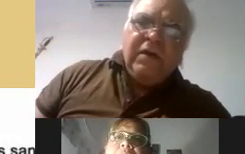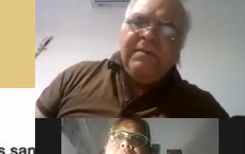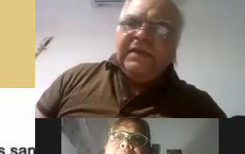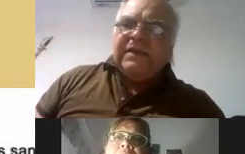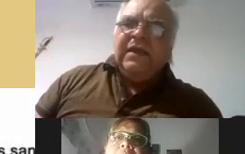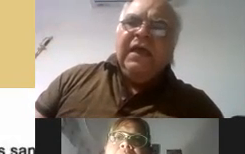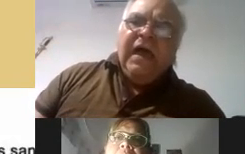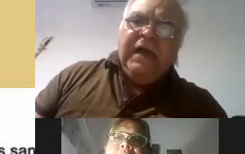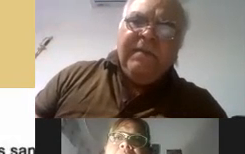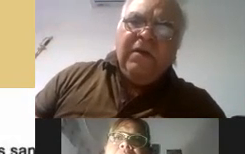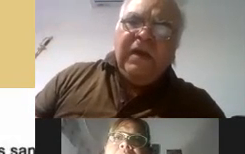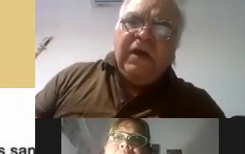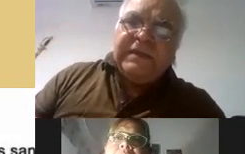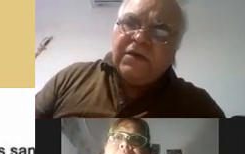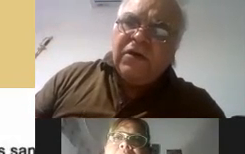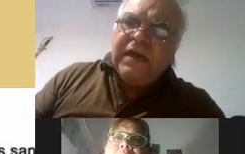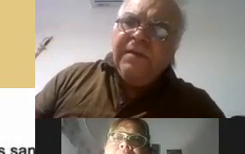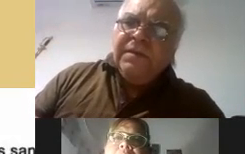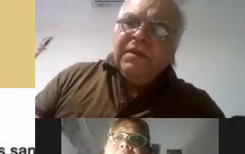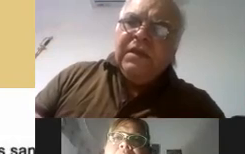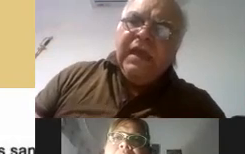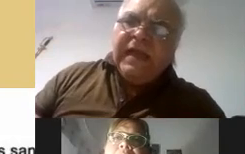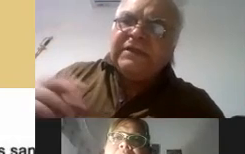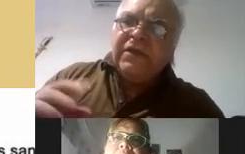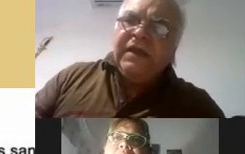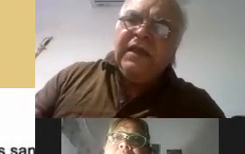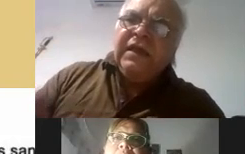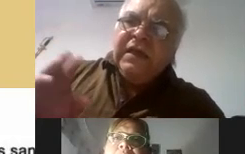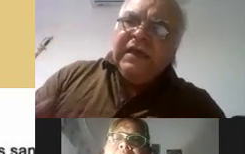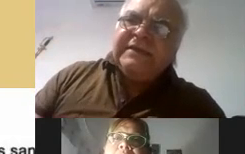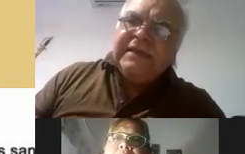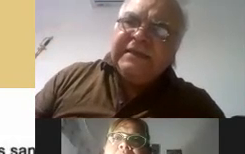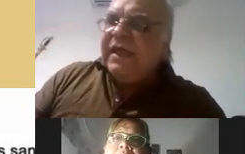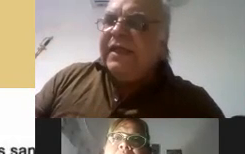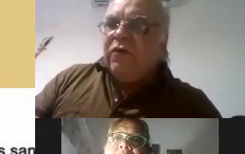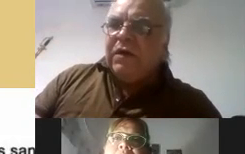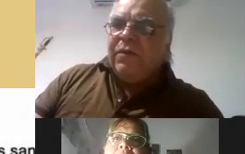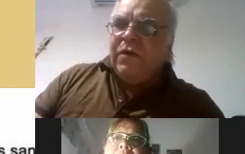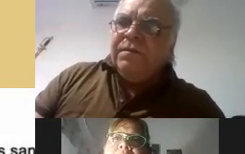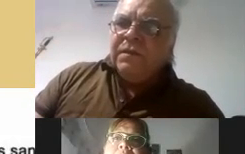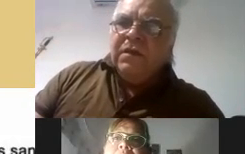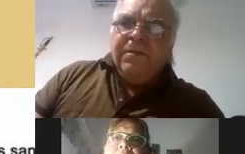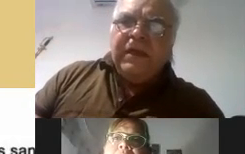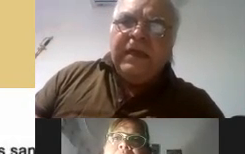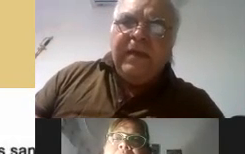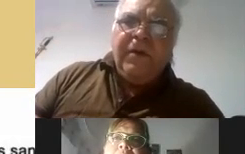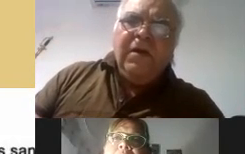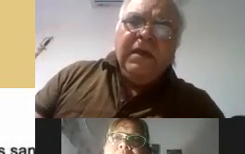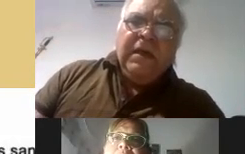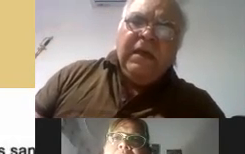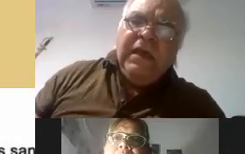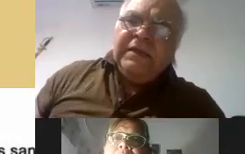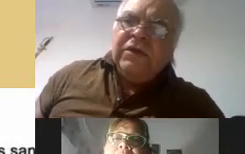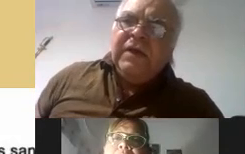paso nuevamente a la médula ósea roja en caso de necesidad del cuerpo. Por